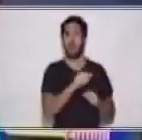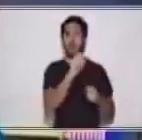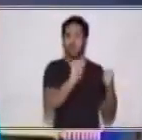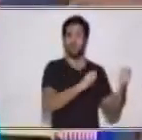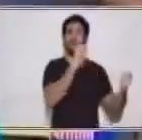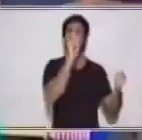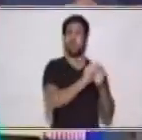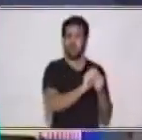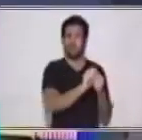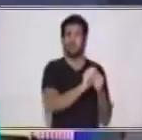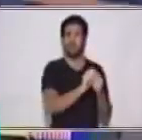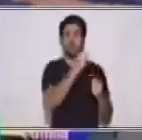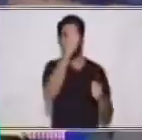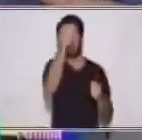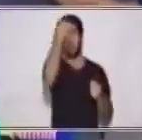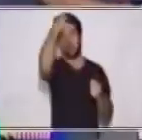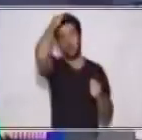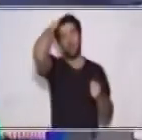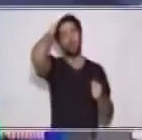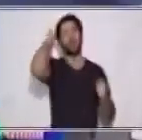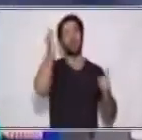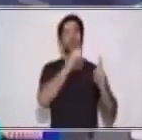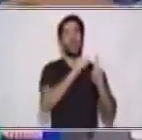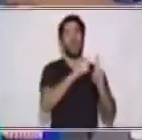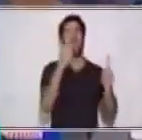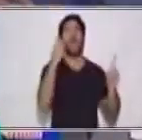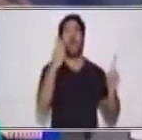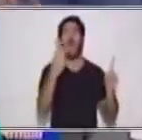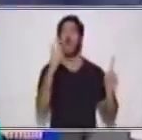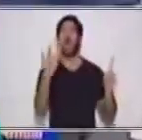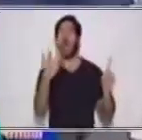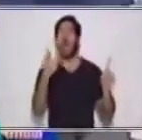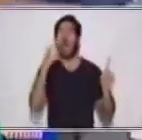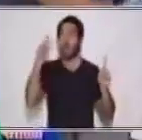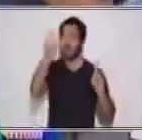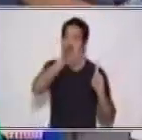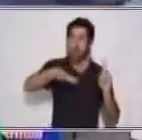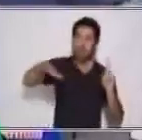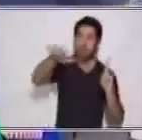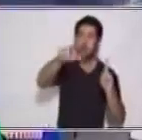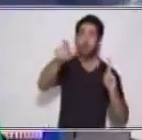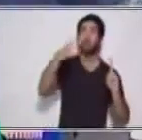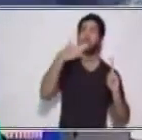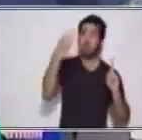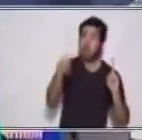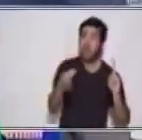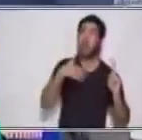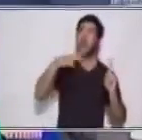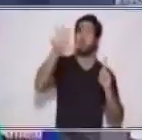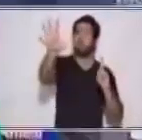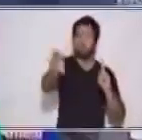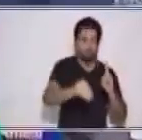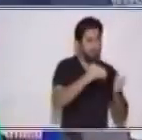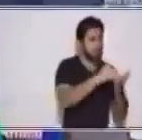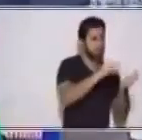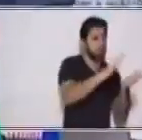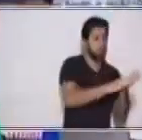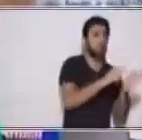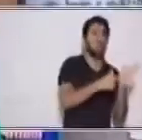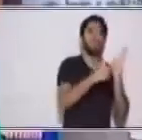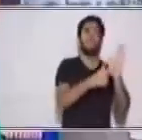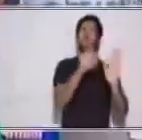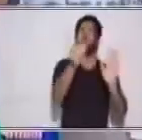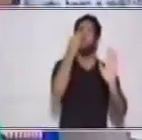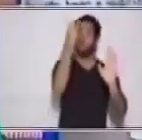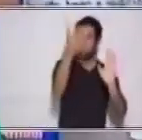denotativo busca transmitir la realidad cuál es, busca ese uso de las palabras directo. Entonces el vocabulario